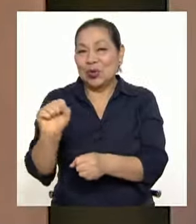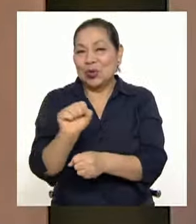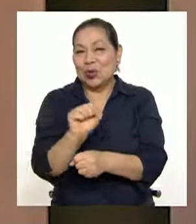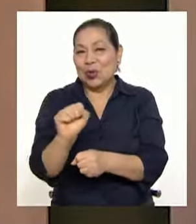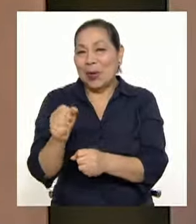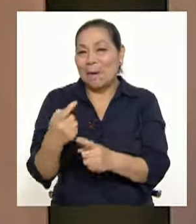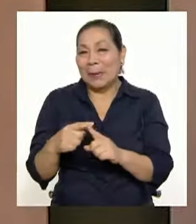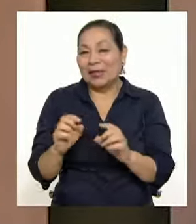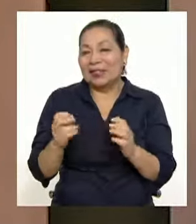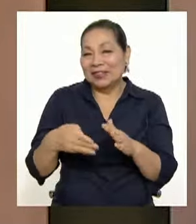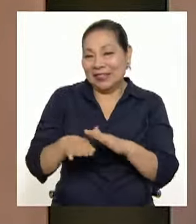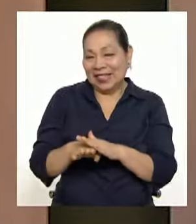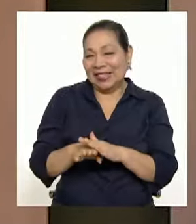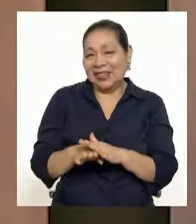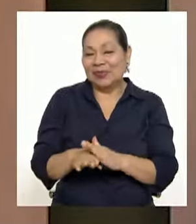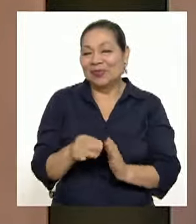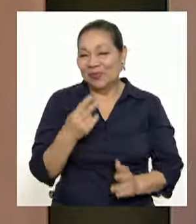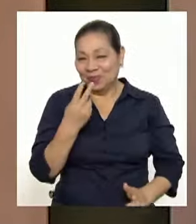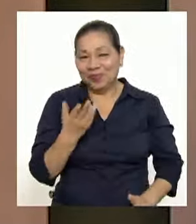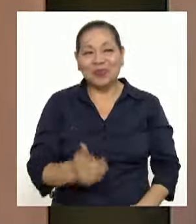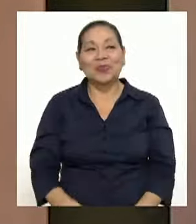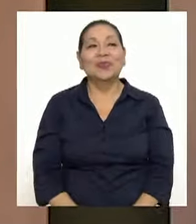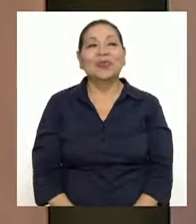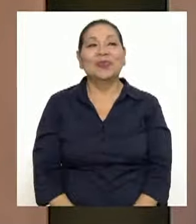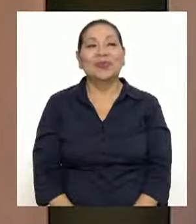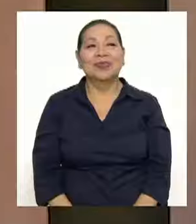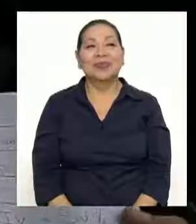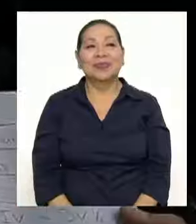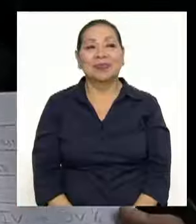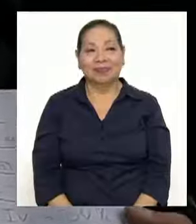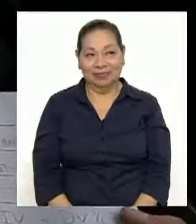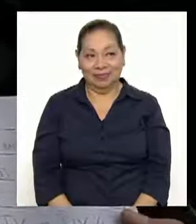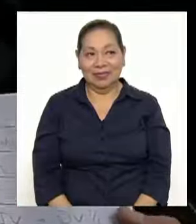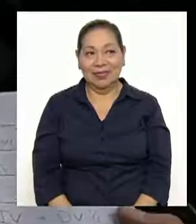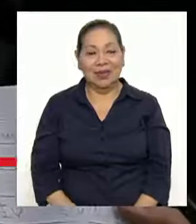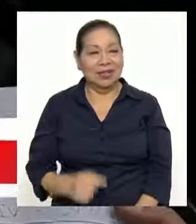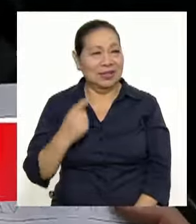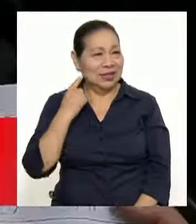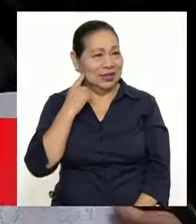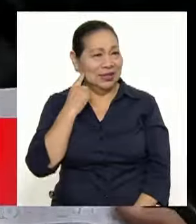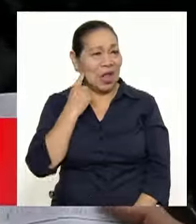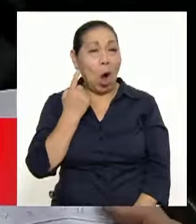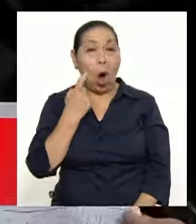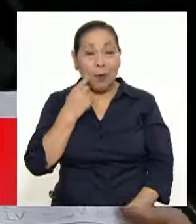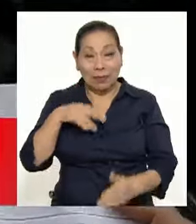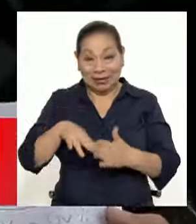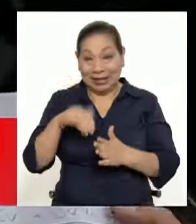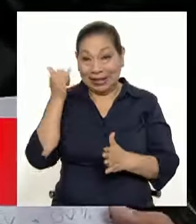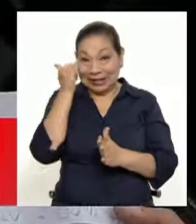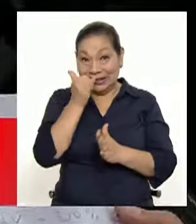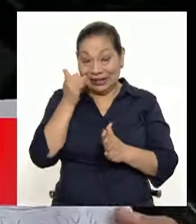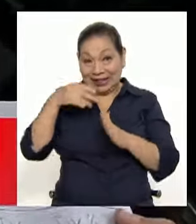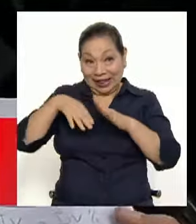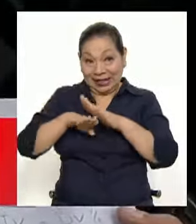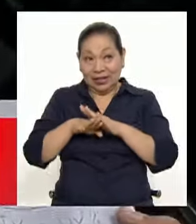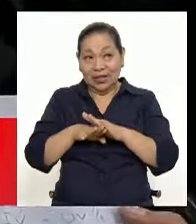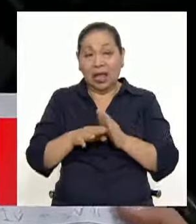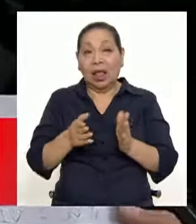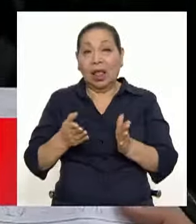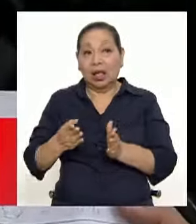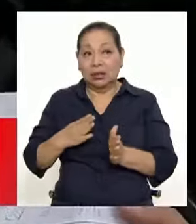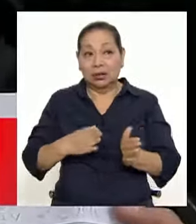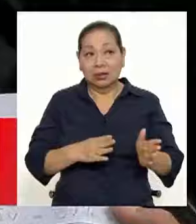las tripulaciones que participan en el Rally de Caminos del Inca. Derecha, izquierda, media. Ahí al fondo, derecha, izquierda,